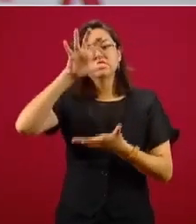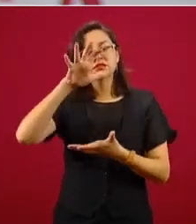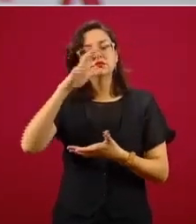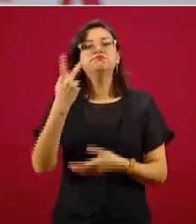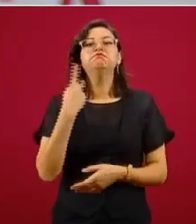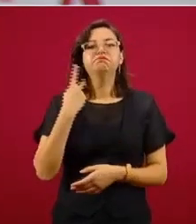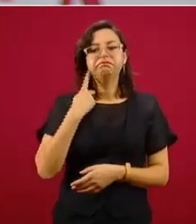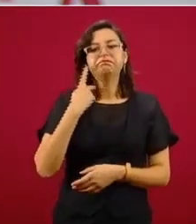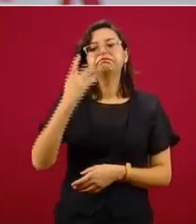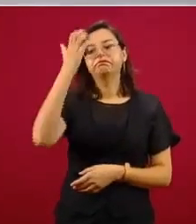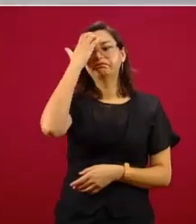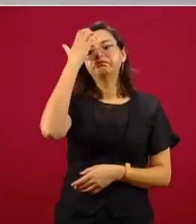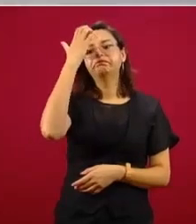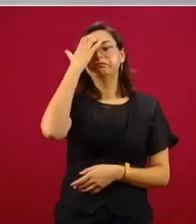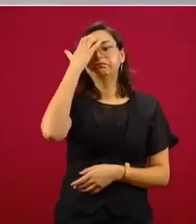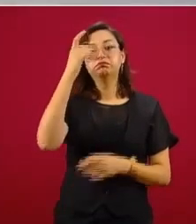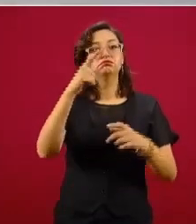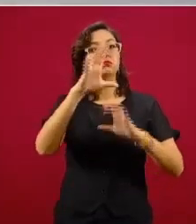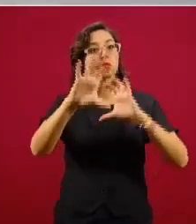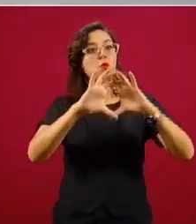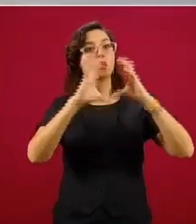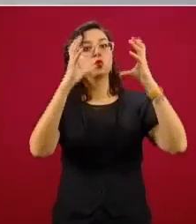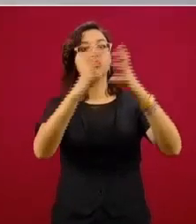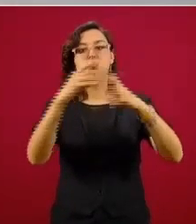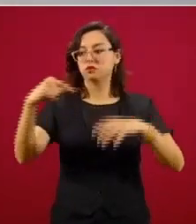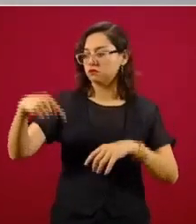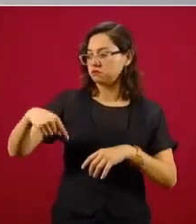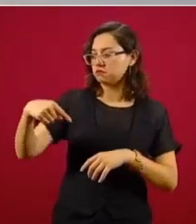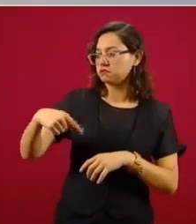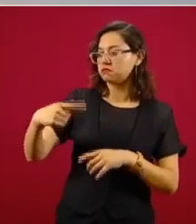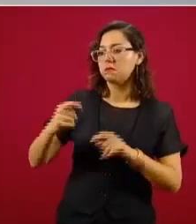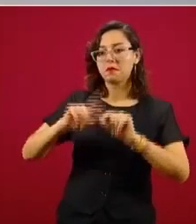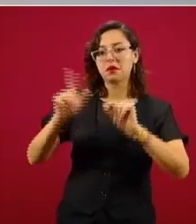analfabetismo político en el mundo.